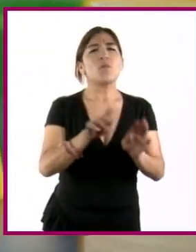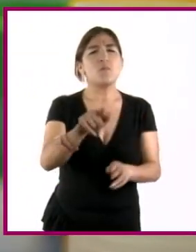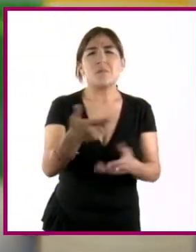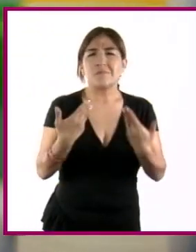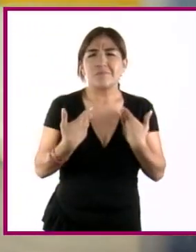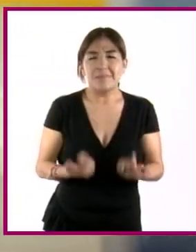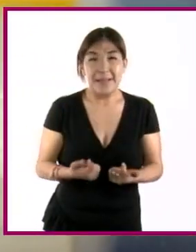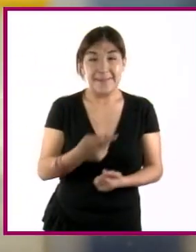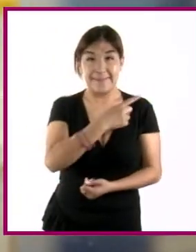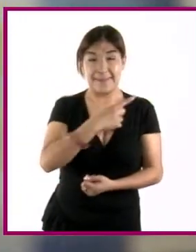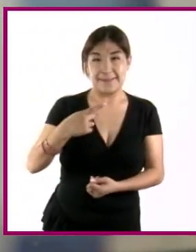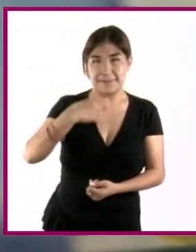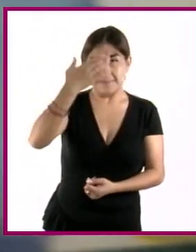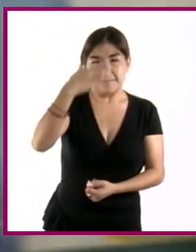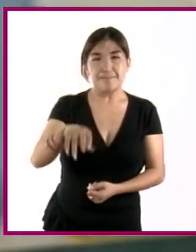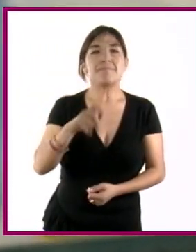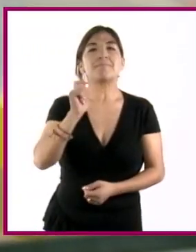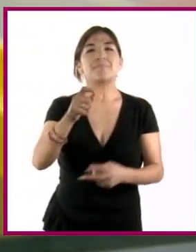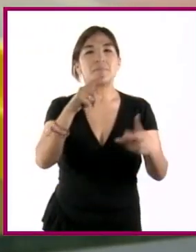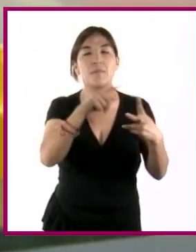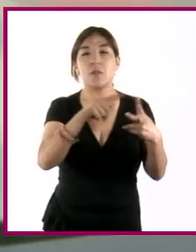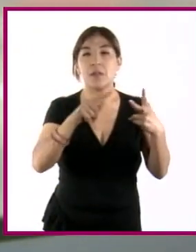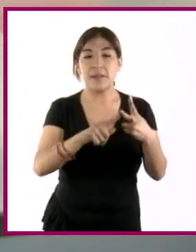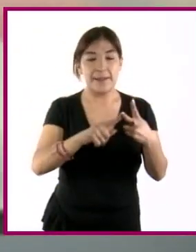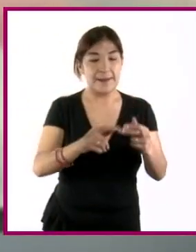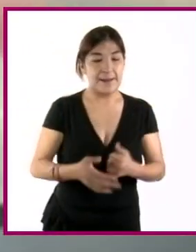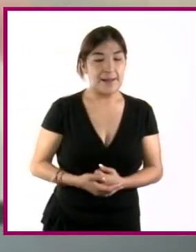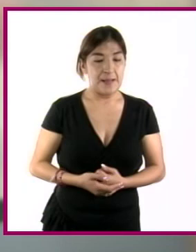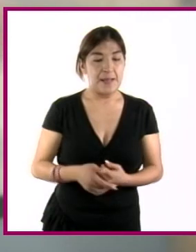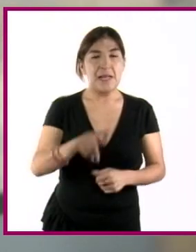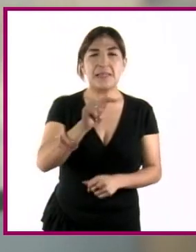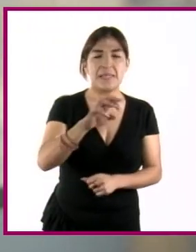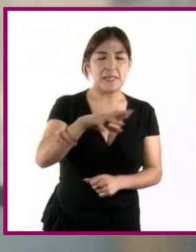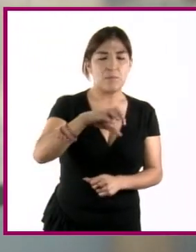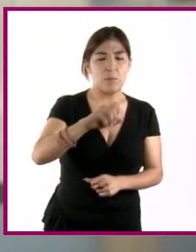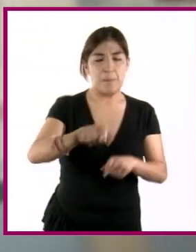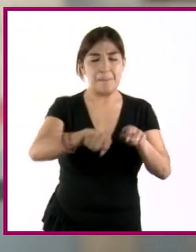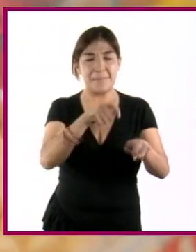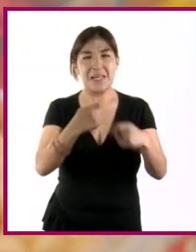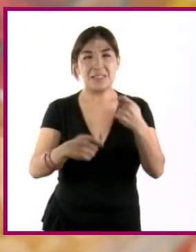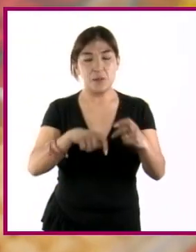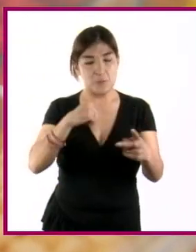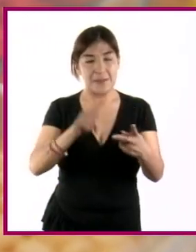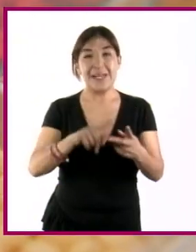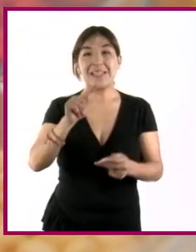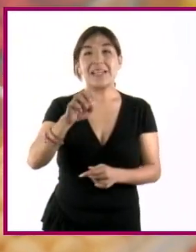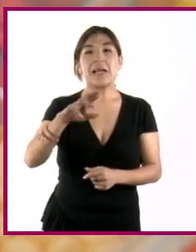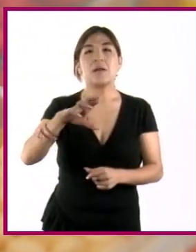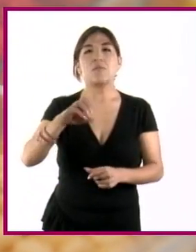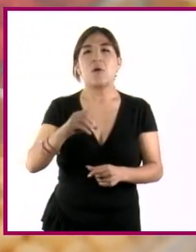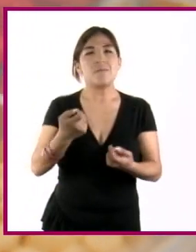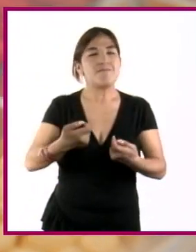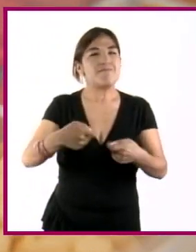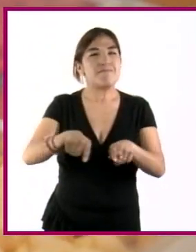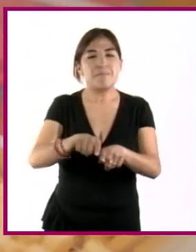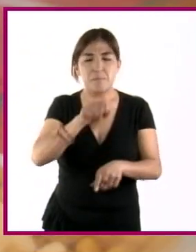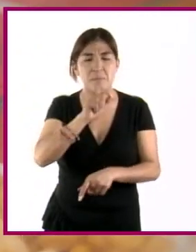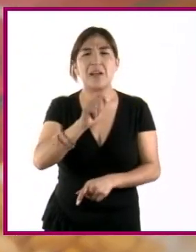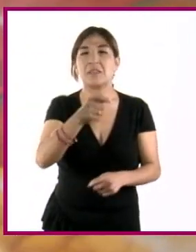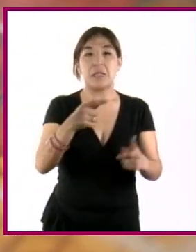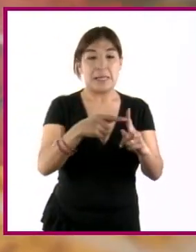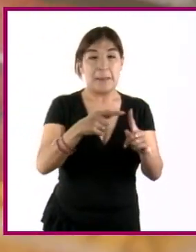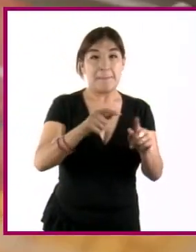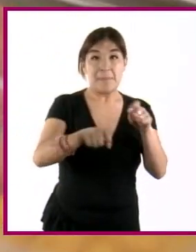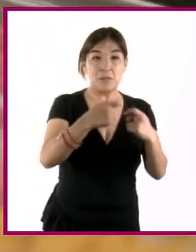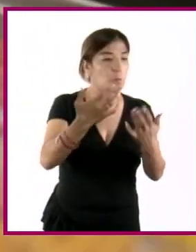saber que existen dos grandes tipos, los termoplásticos y los termoestables. Los termoplásticos no sufren cambios